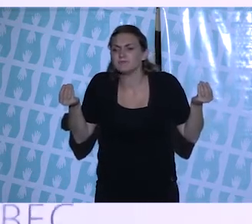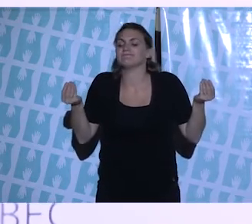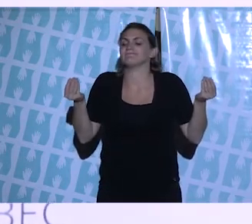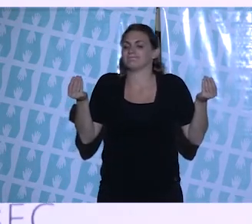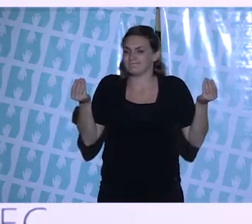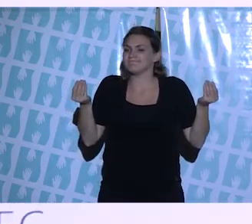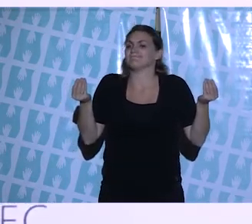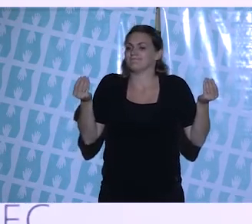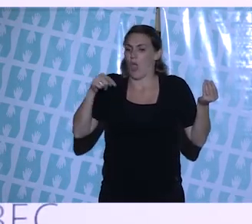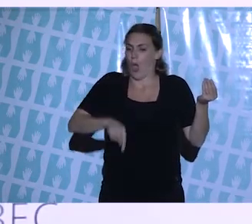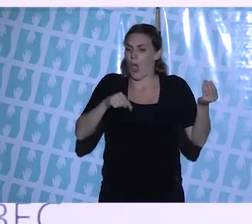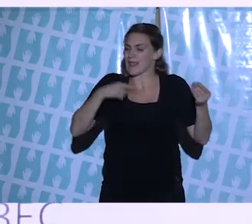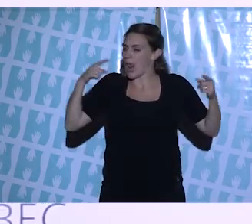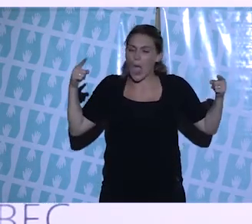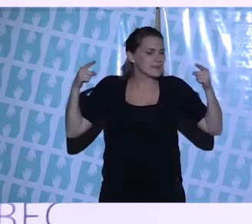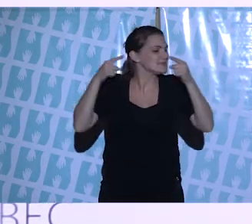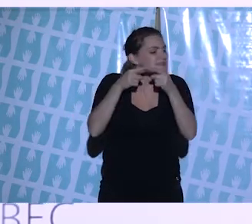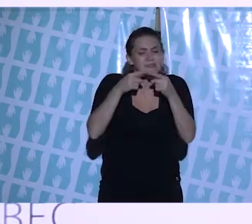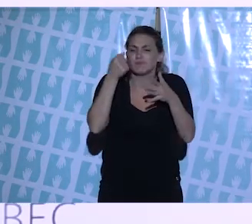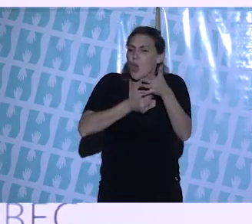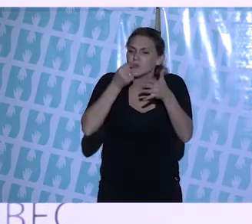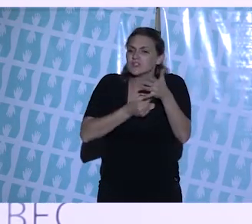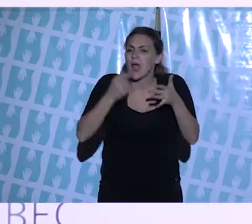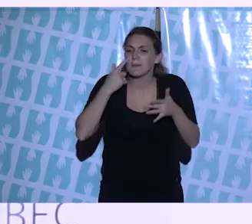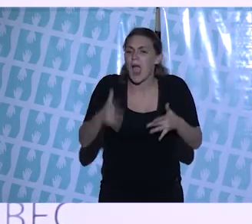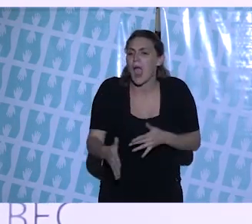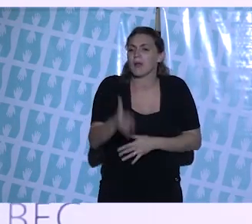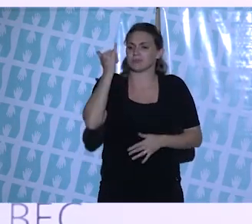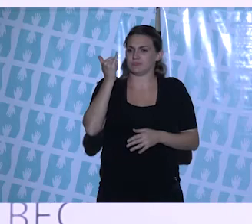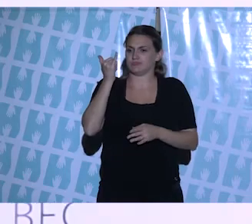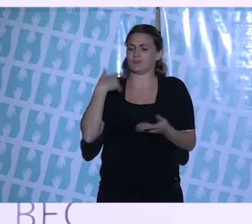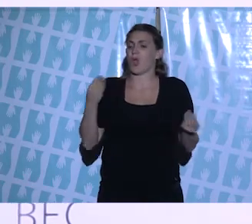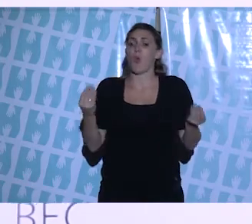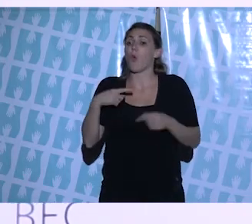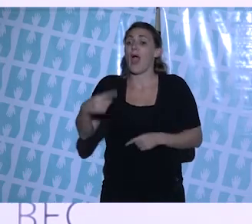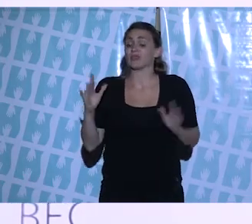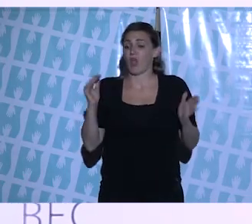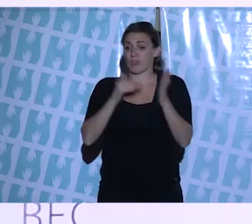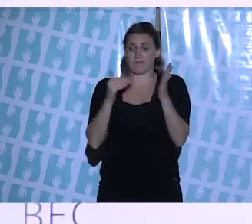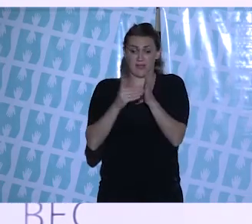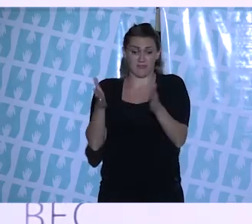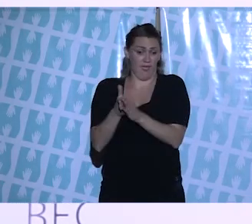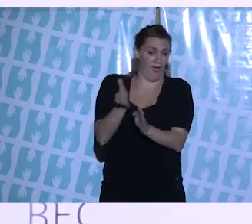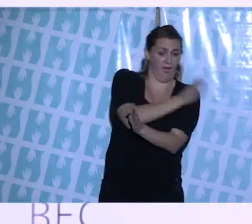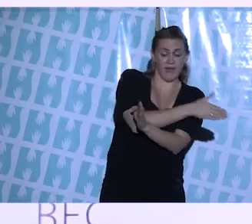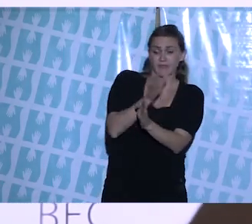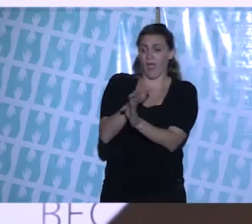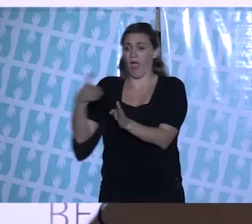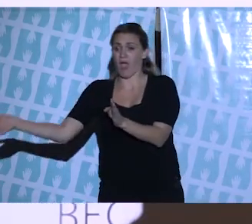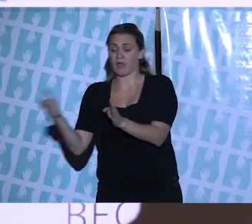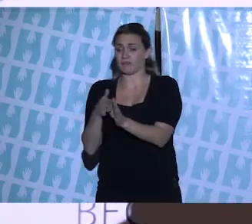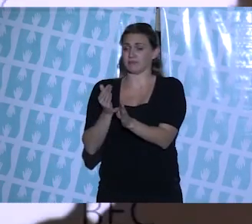detectar la enfermedad acá o detectarla acá. ¿Para qué? Para